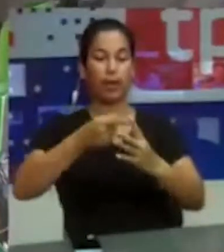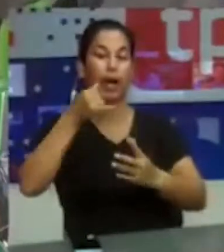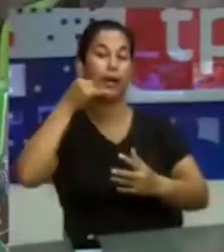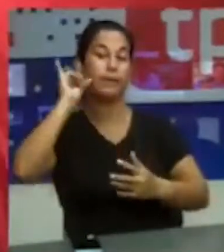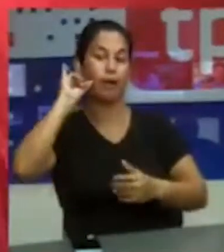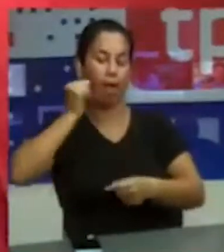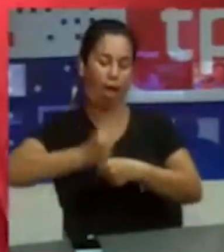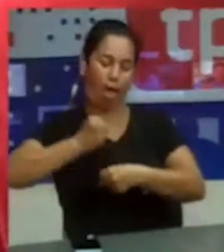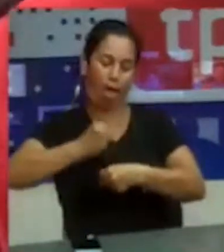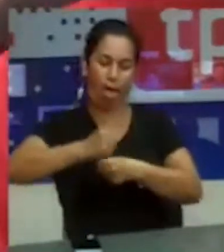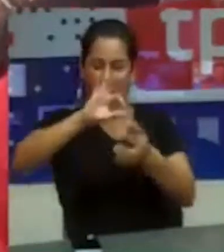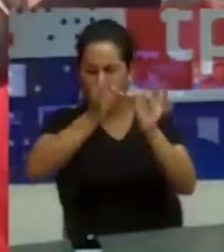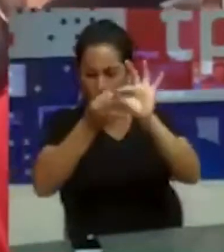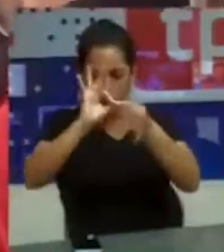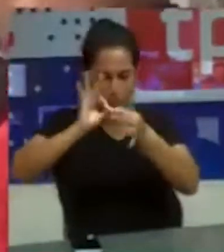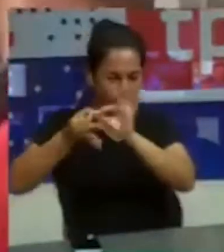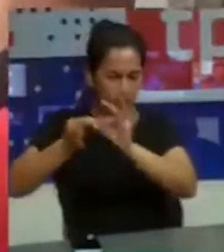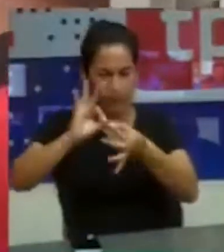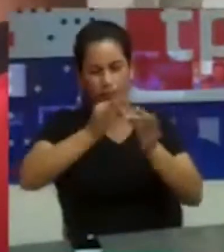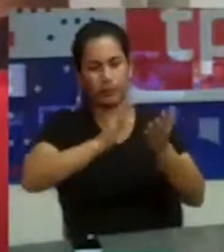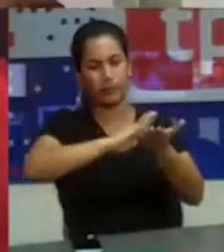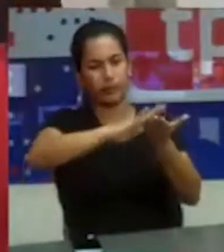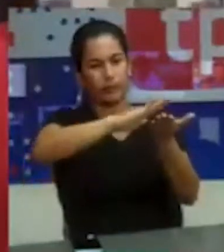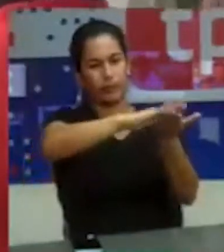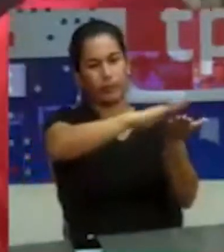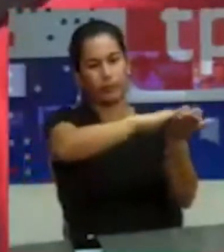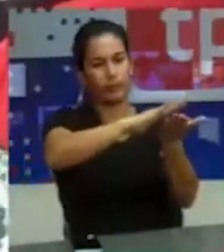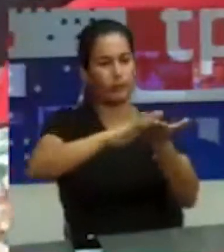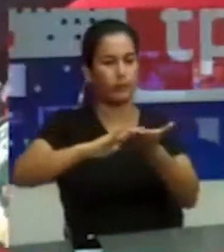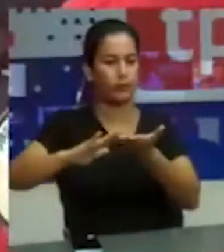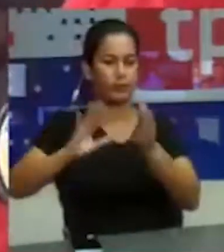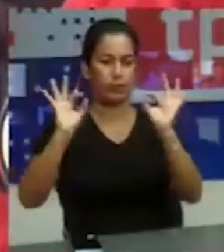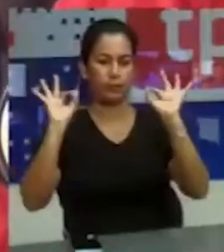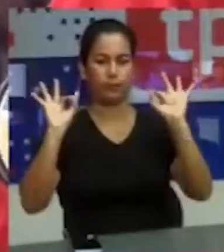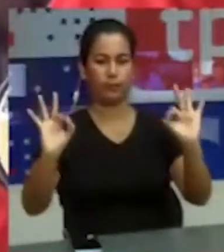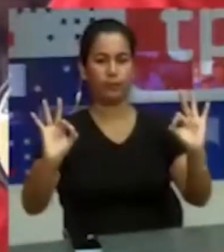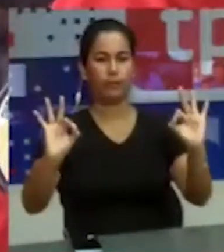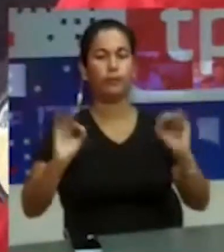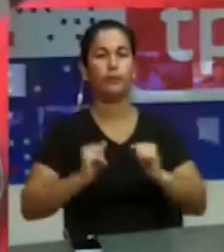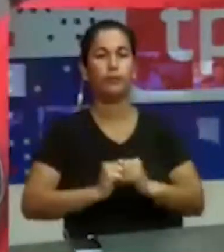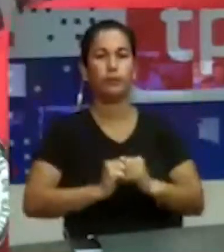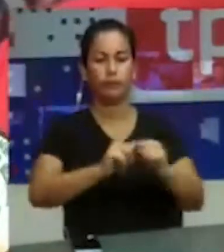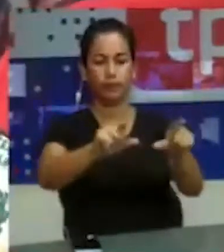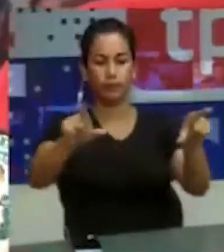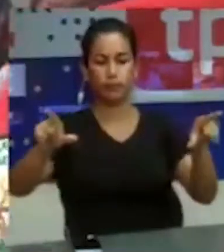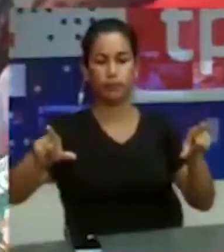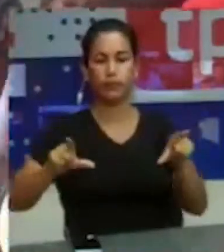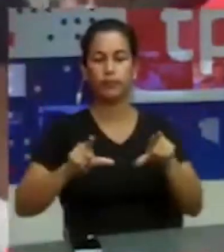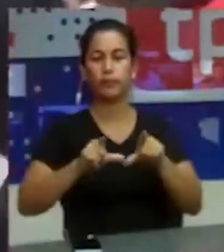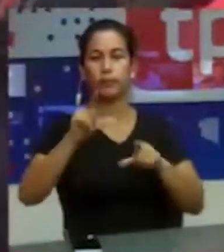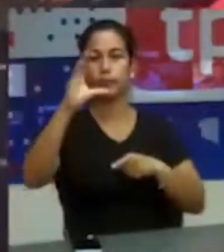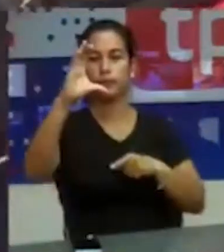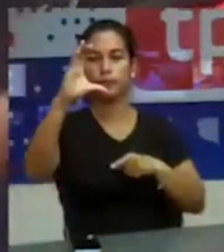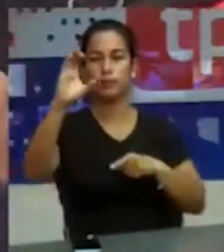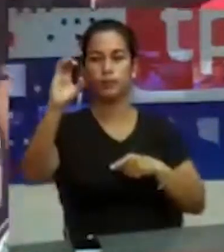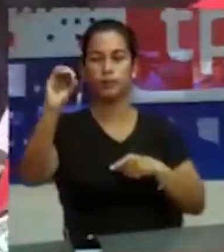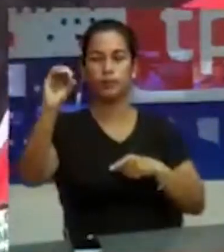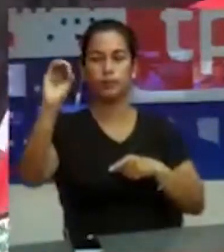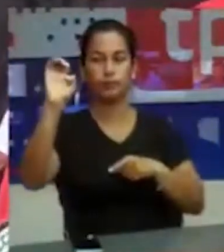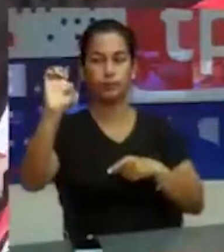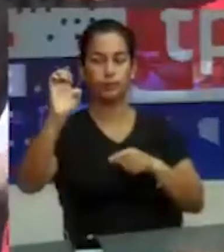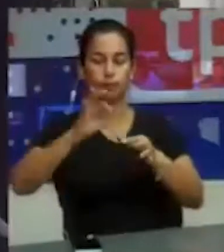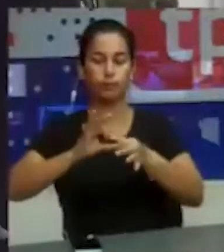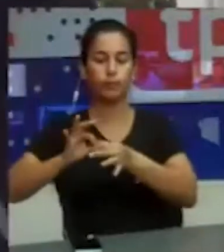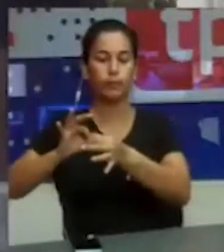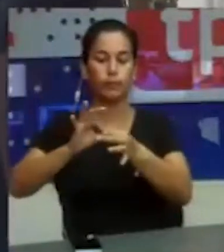Hemos encargado 4 más adicional para que esté en los lugares que define el COE en conjunto, especialmente